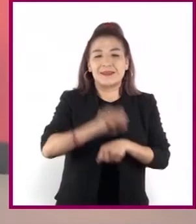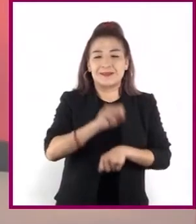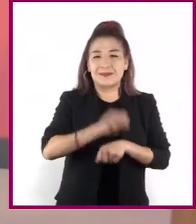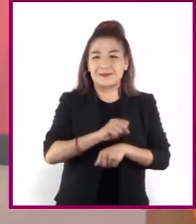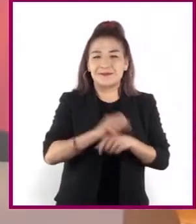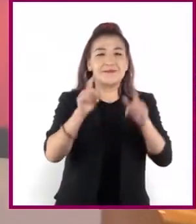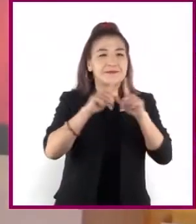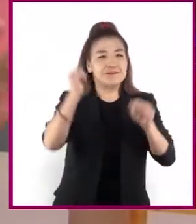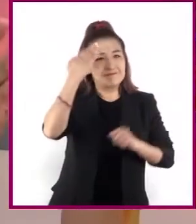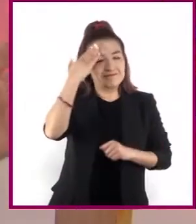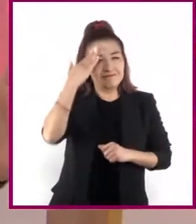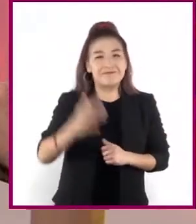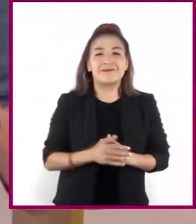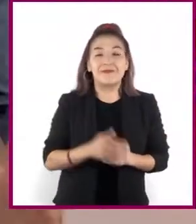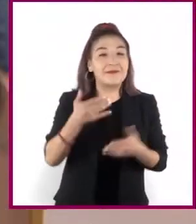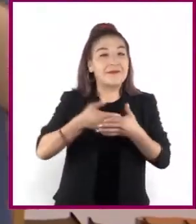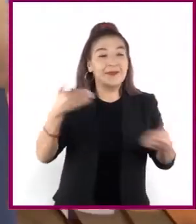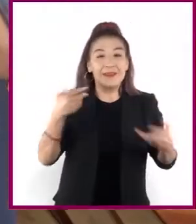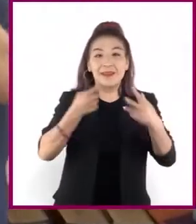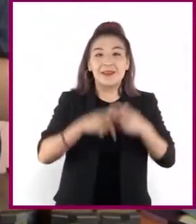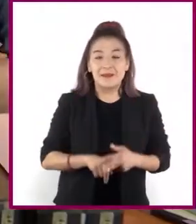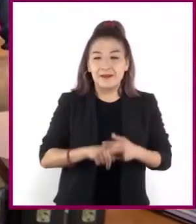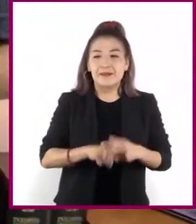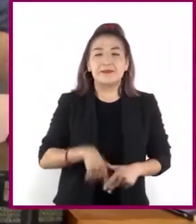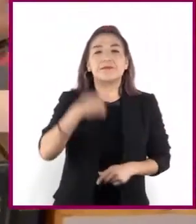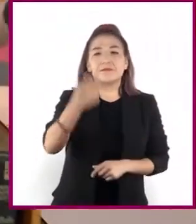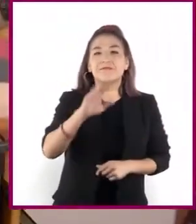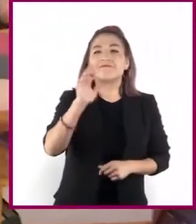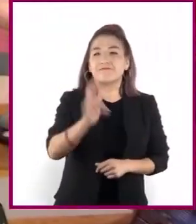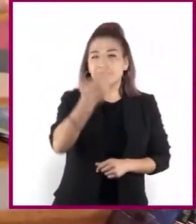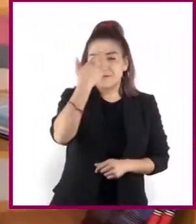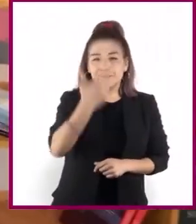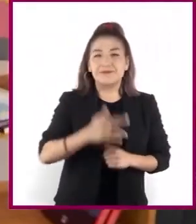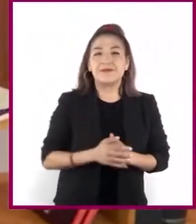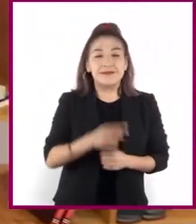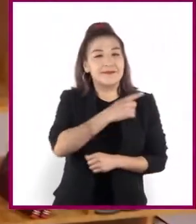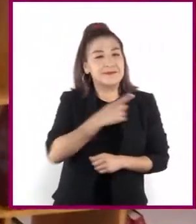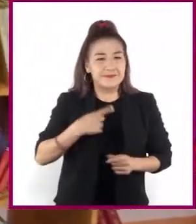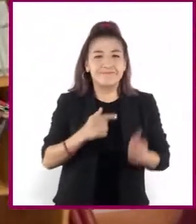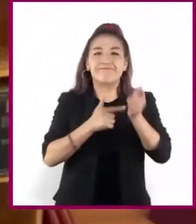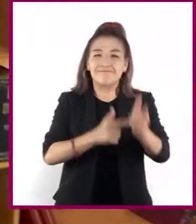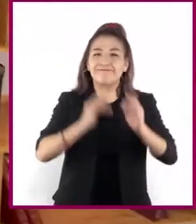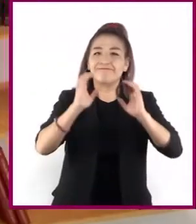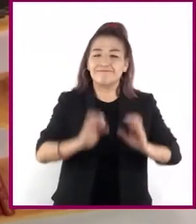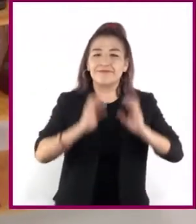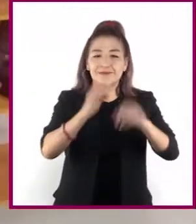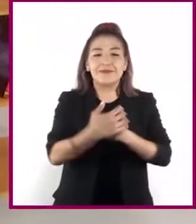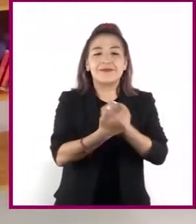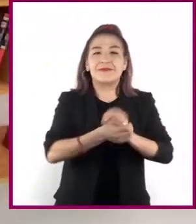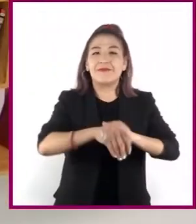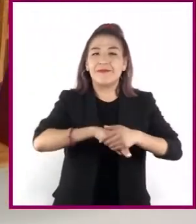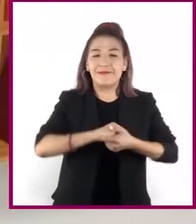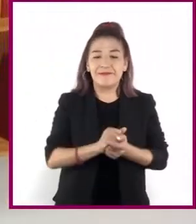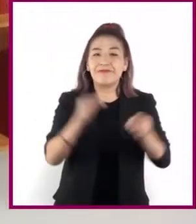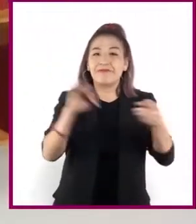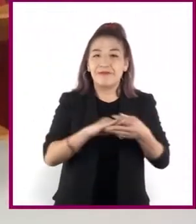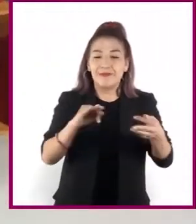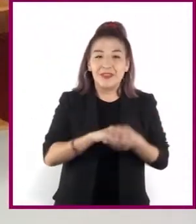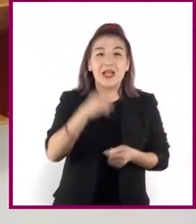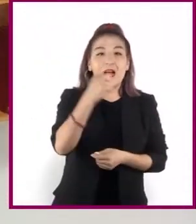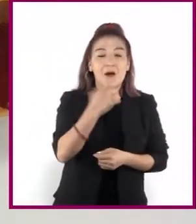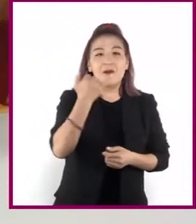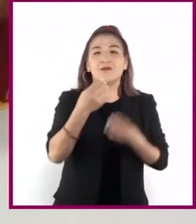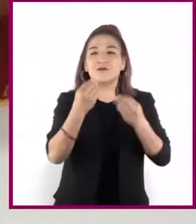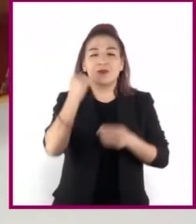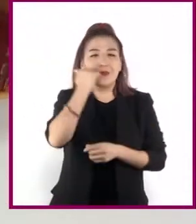de secundaria. Antes de iniciar, les recuerdo que debemos seguir cuidándonos, lavando frecuentemente nuestras manos con agua y